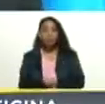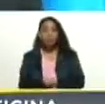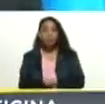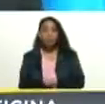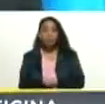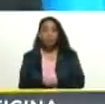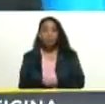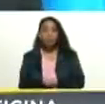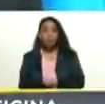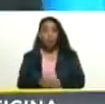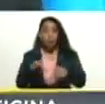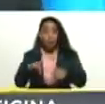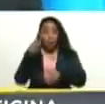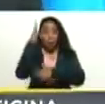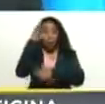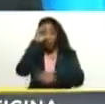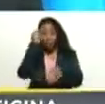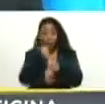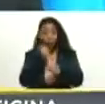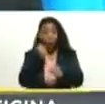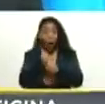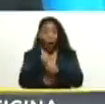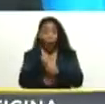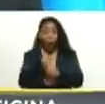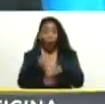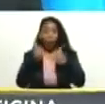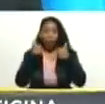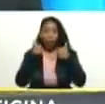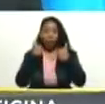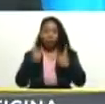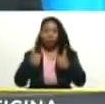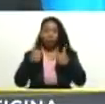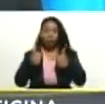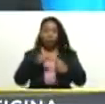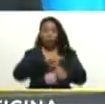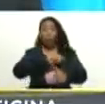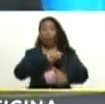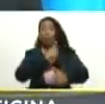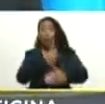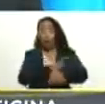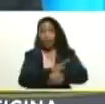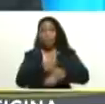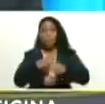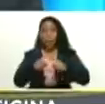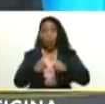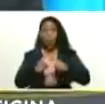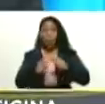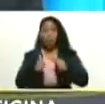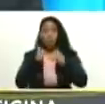Ha sido una jornada buena, intensa, satisfactoria.